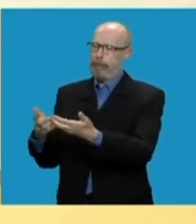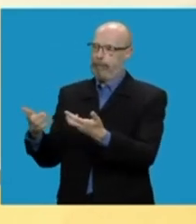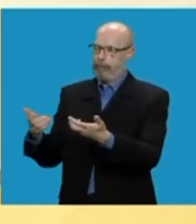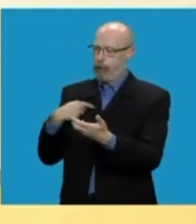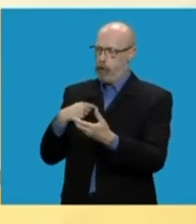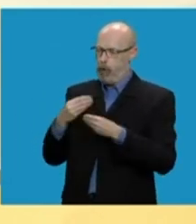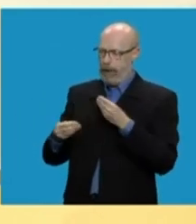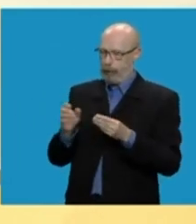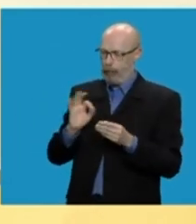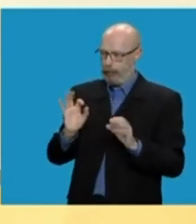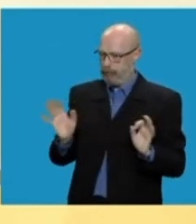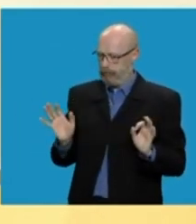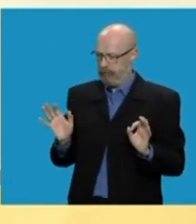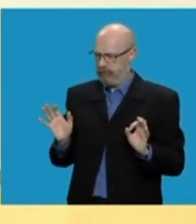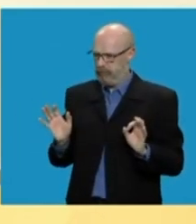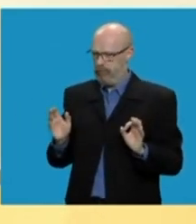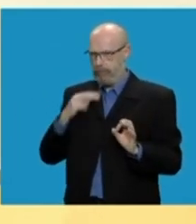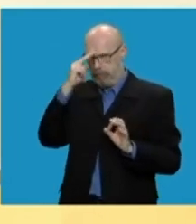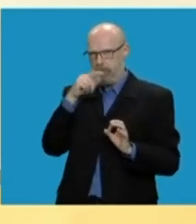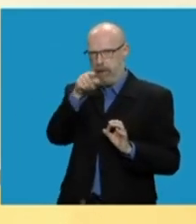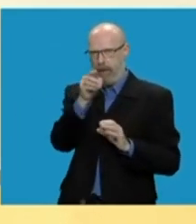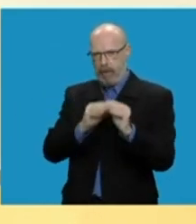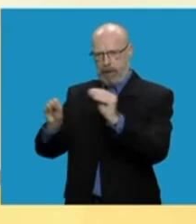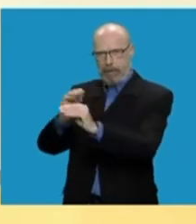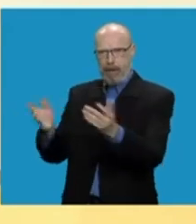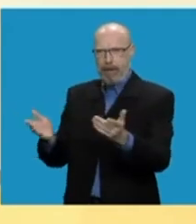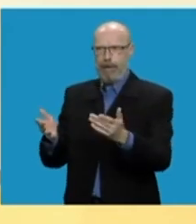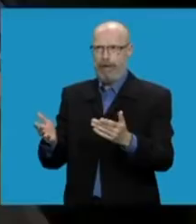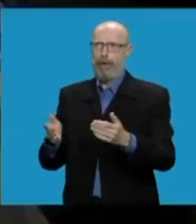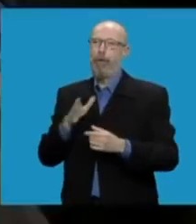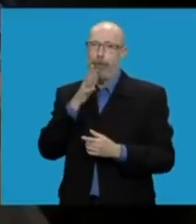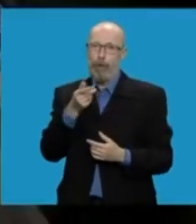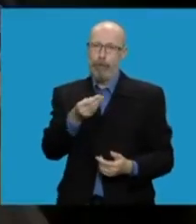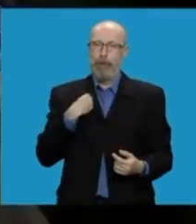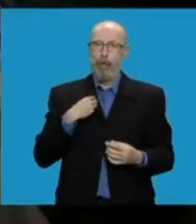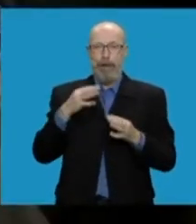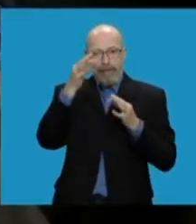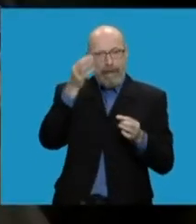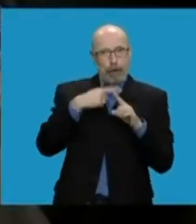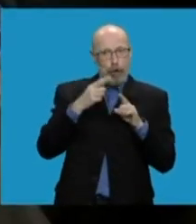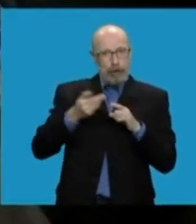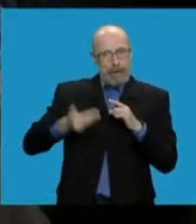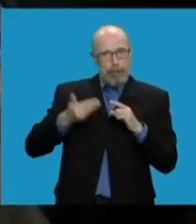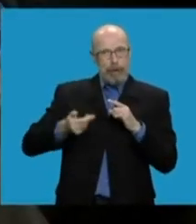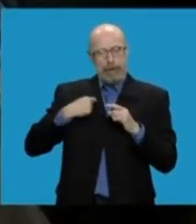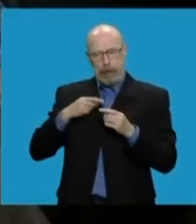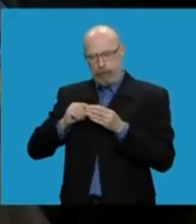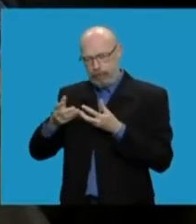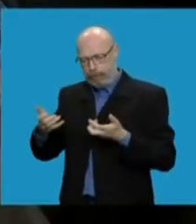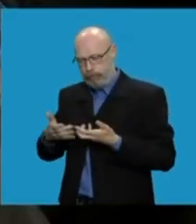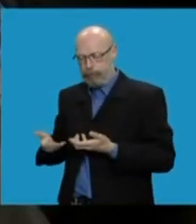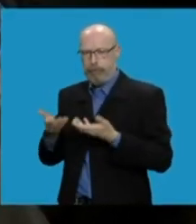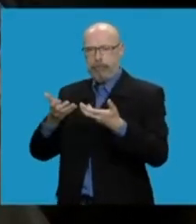yo. Esta crónica la escribió mi padre, claro, porque luego fue sacando los datos importantes, se los redactó como tenía que